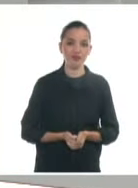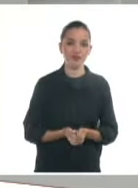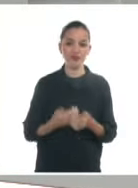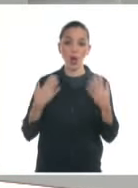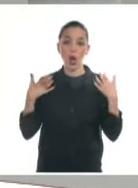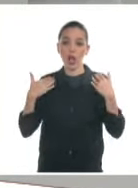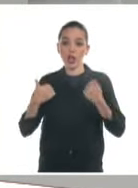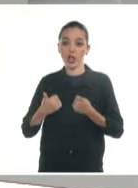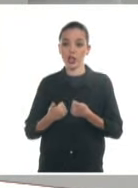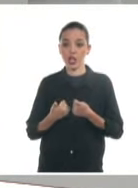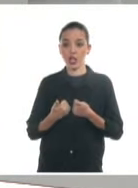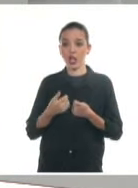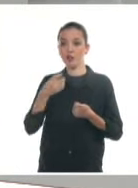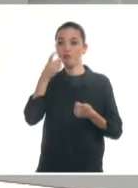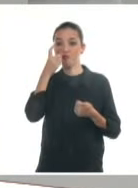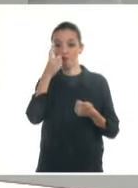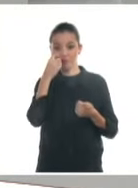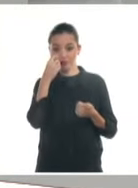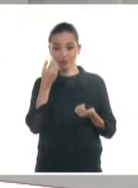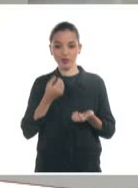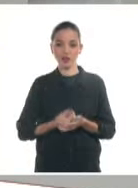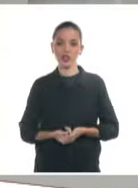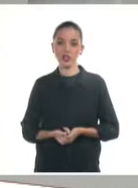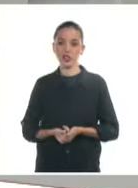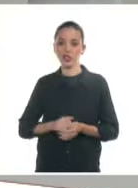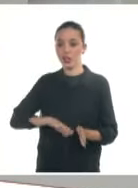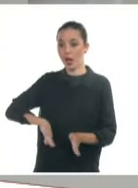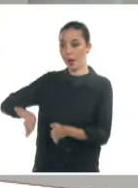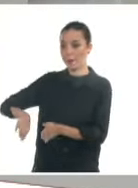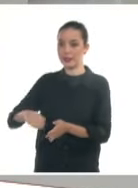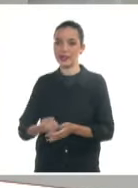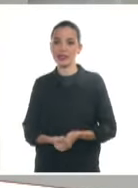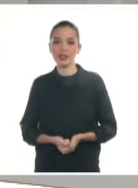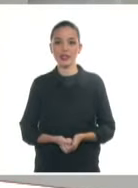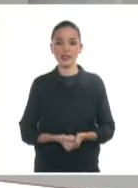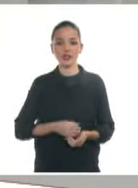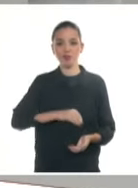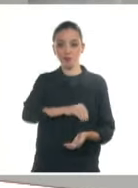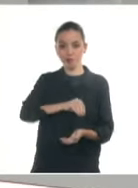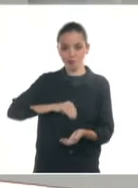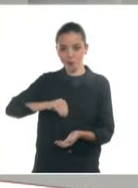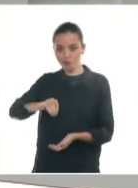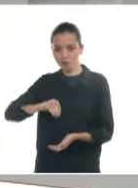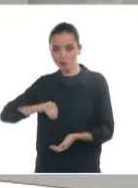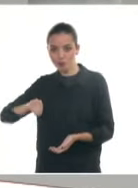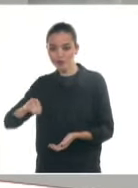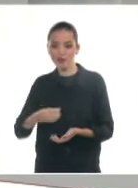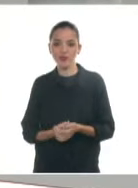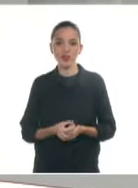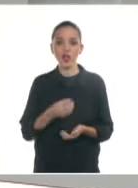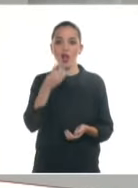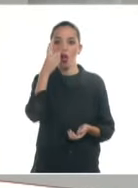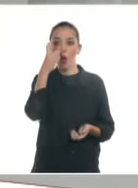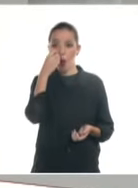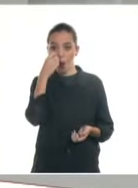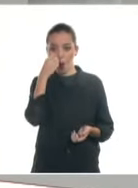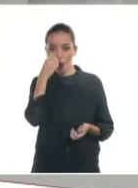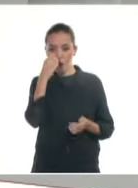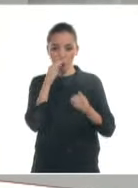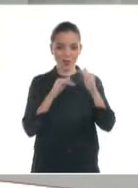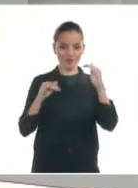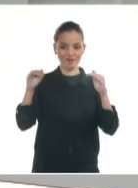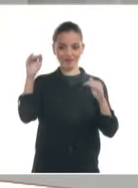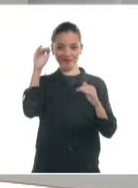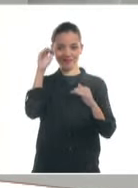de Europa. Del juego Ciencia, el ajedrecista Lier Miranda se coronó en el Campeonato Nacional de Ajedrez Mi Veracruz en México, informó Hit. Y